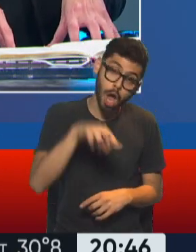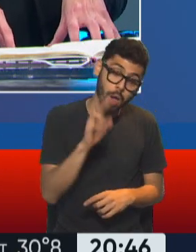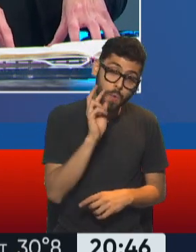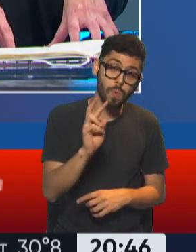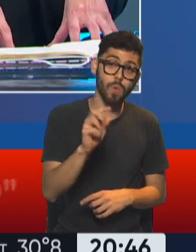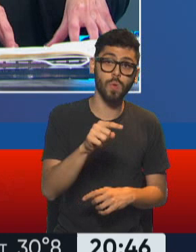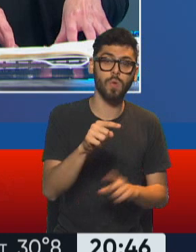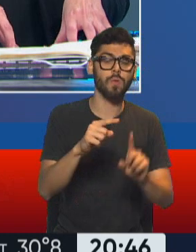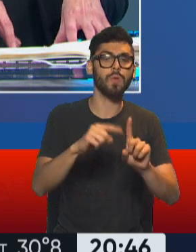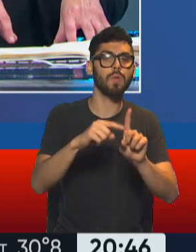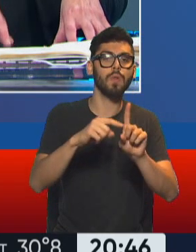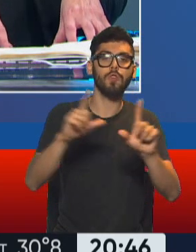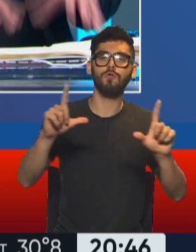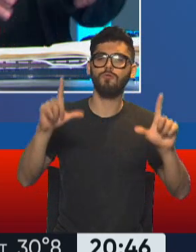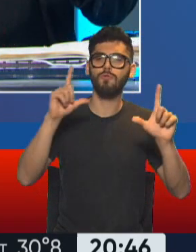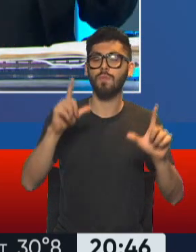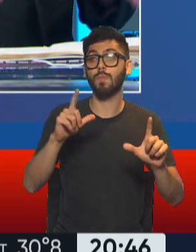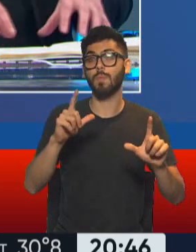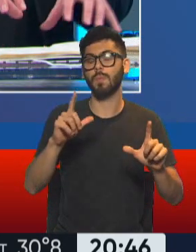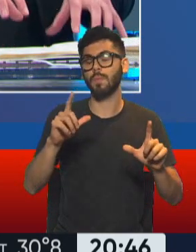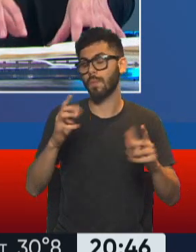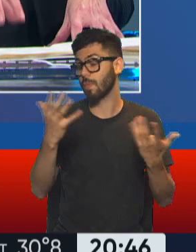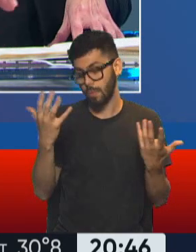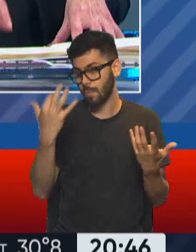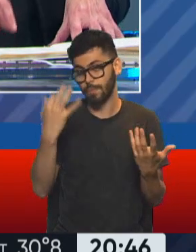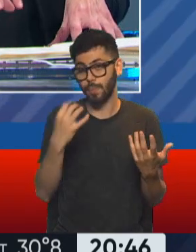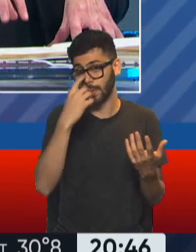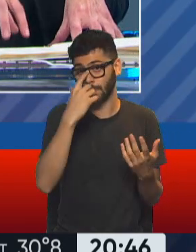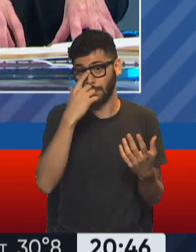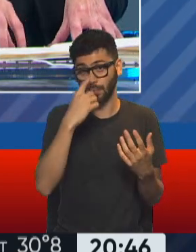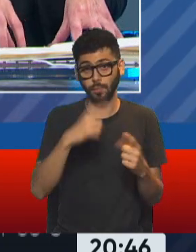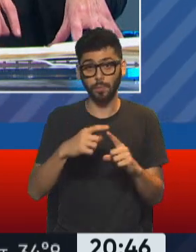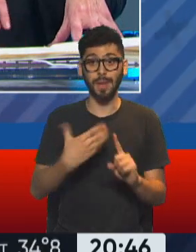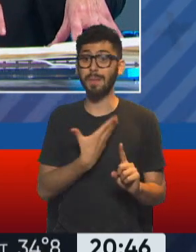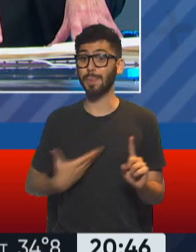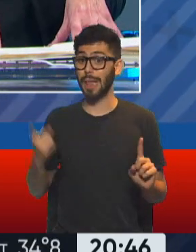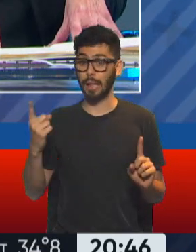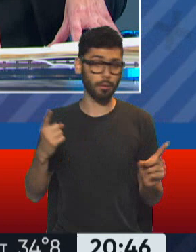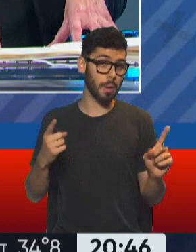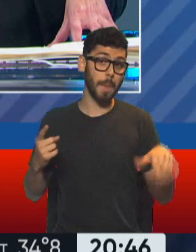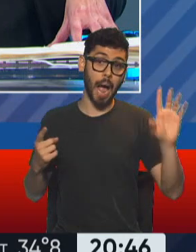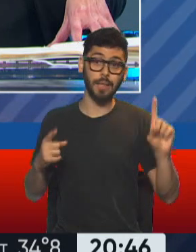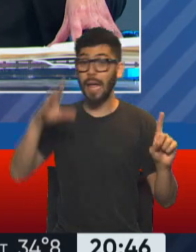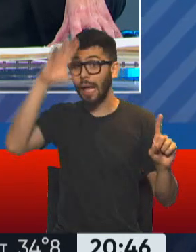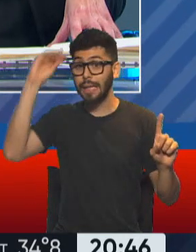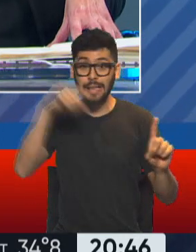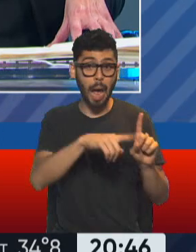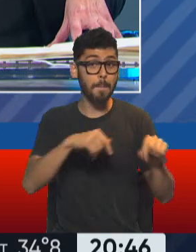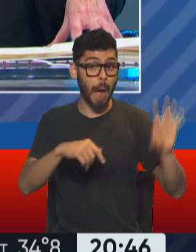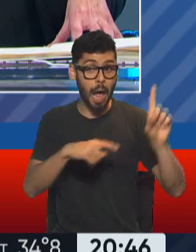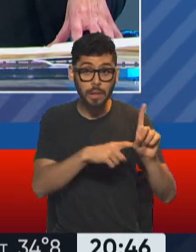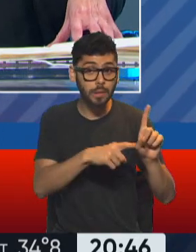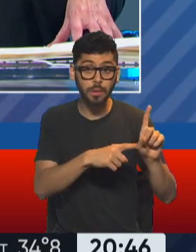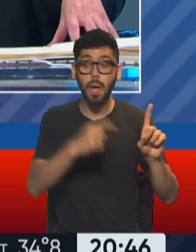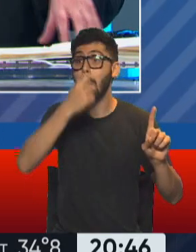imagen que está te diría pero van a ver claramente por encima por encima del del presidente por encima de cristina por encima de macri